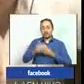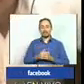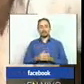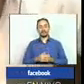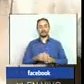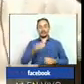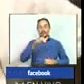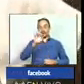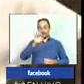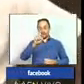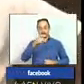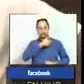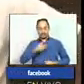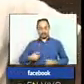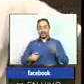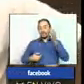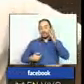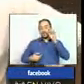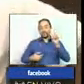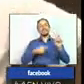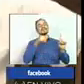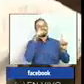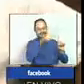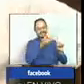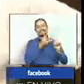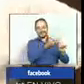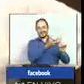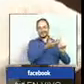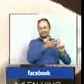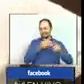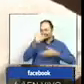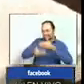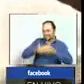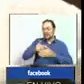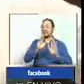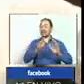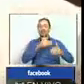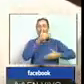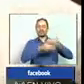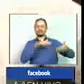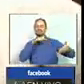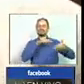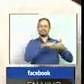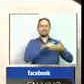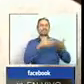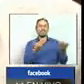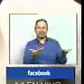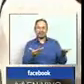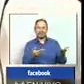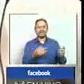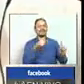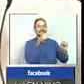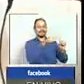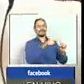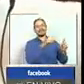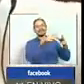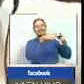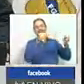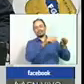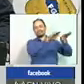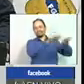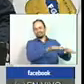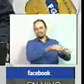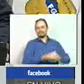expresidente Funes ha sido señalado como el cabecilla de esta red, pero el proceso se verá frenado por el asilo con el que goza en